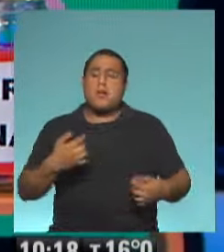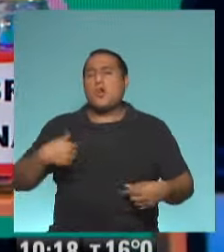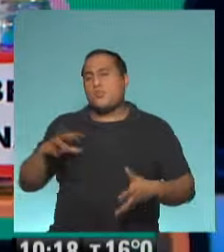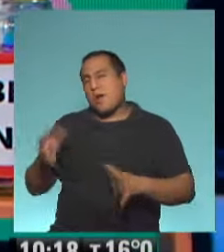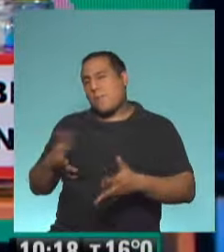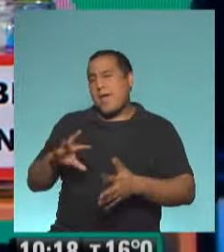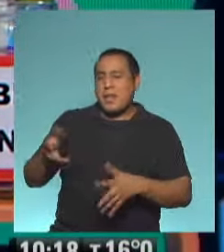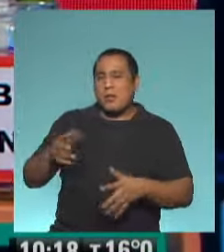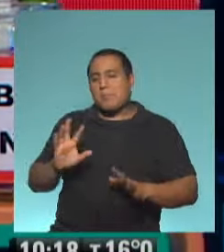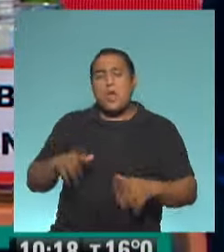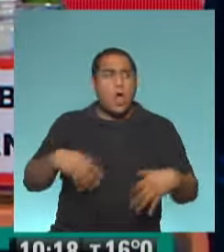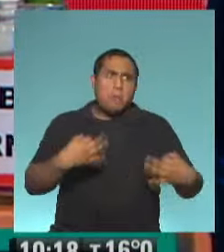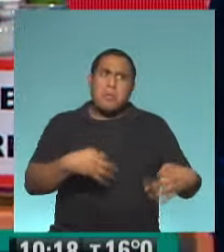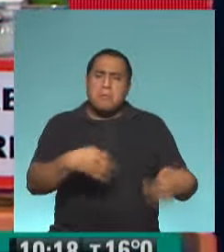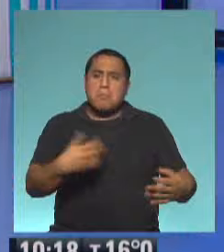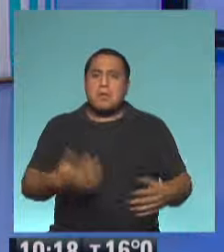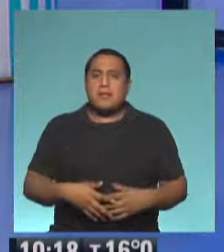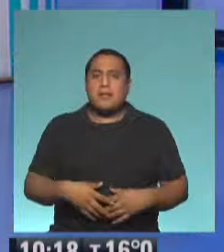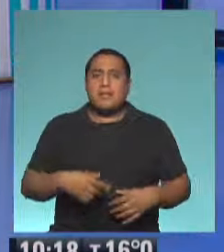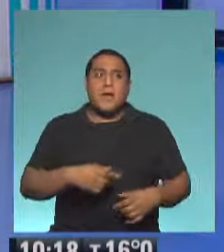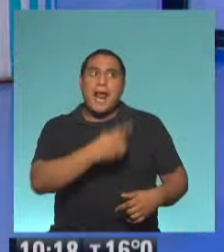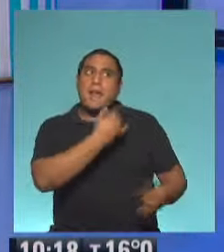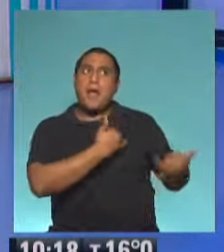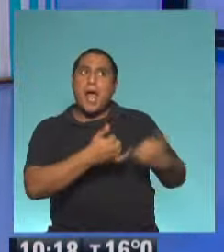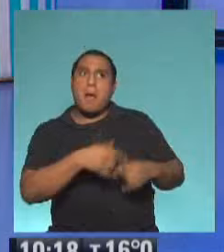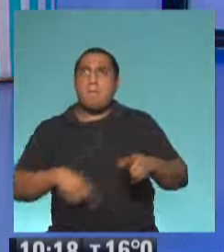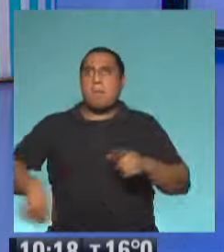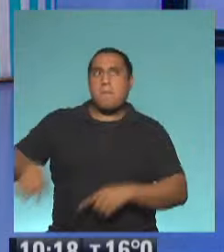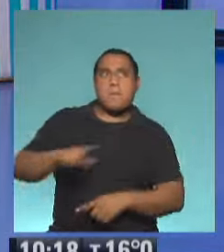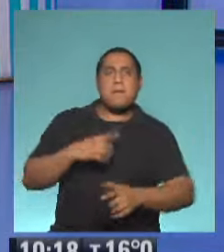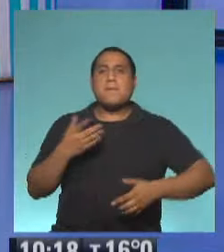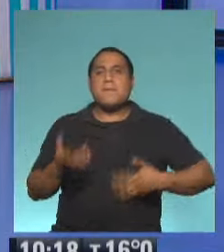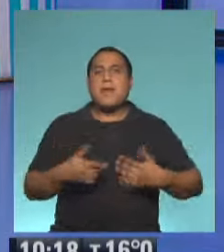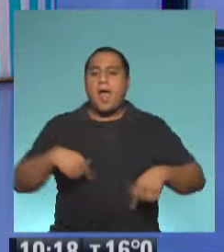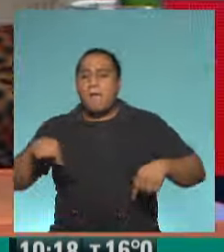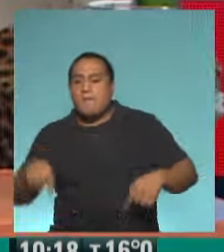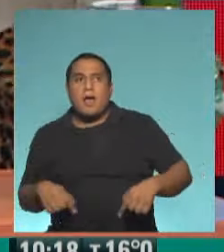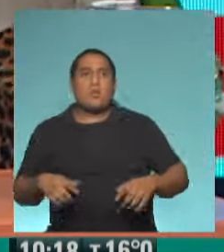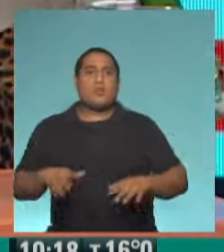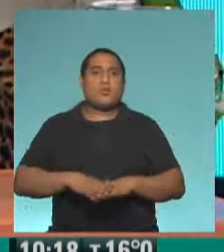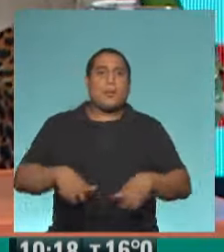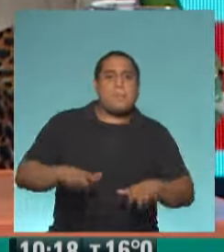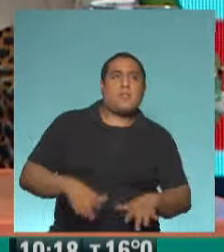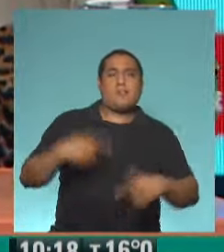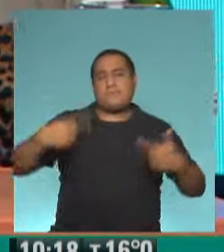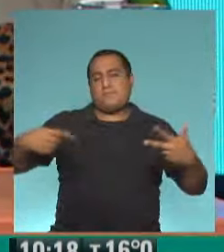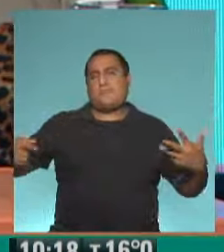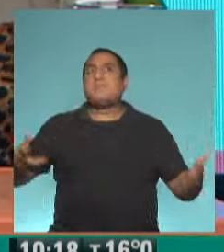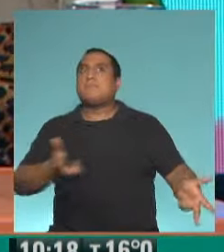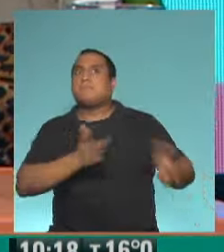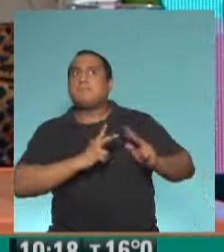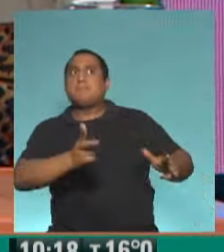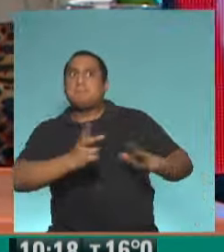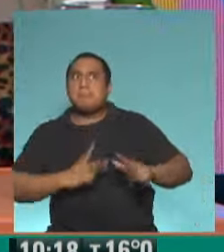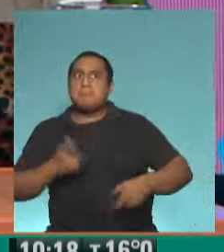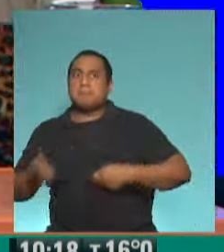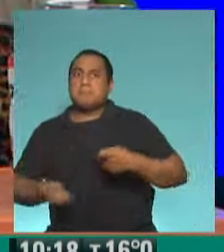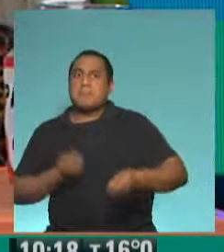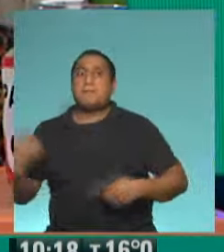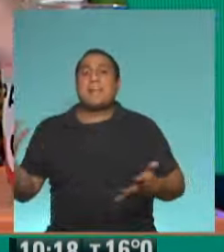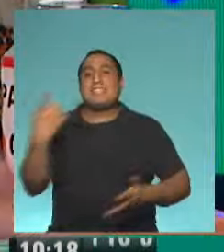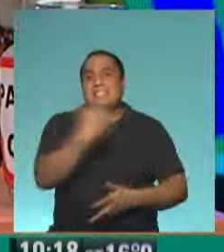No, vas bien. Pero bueno. ¿Cómo nos iba ahí? Él nos dijo, ¿viste? Data, ¿no? Abajo, tocar el piso. Sí, muy bien, muy bien. Patada. Bueno, estamos en nuestra